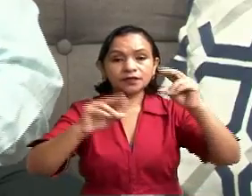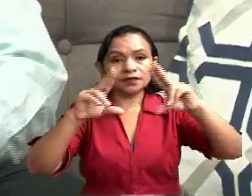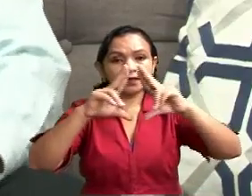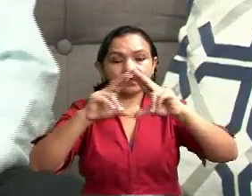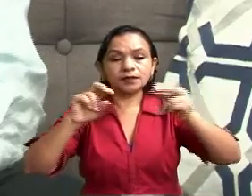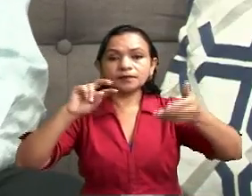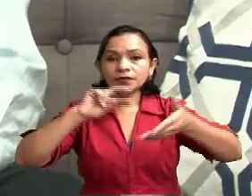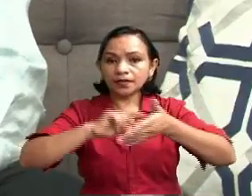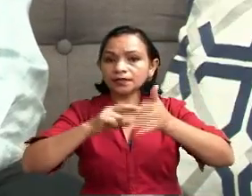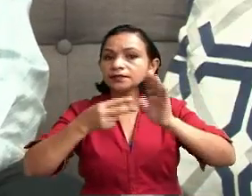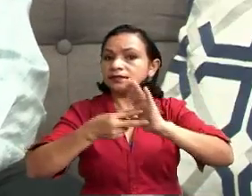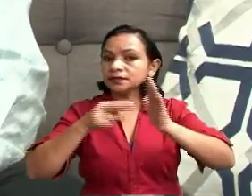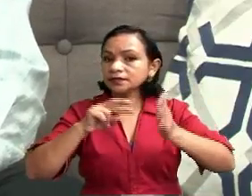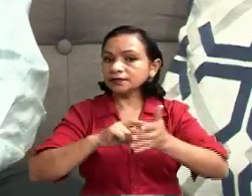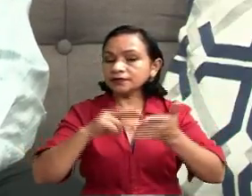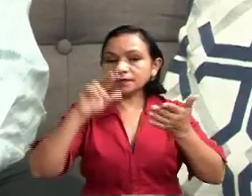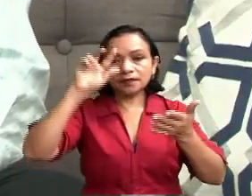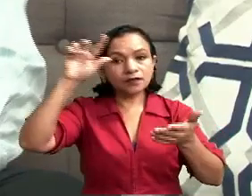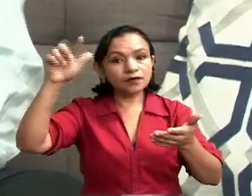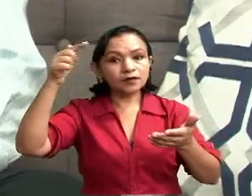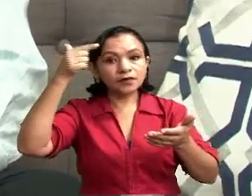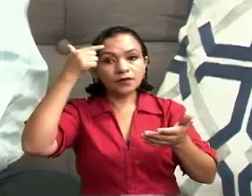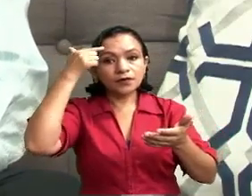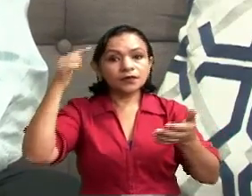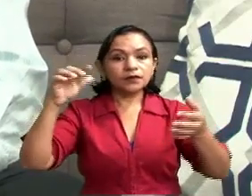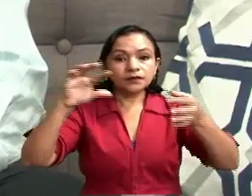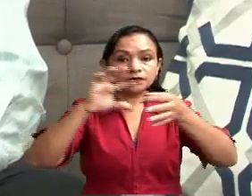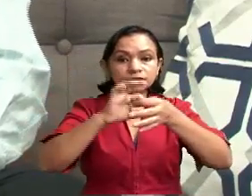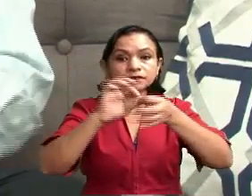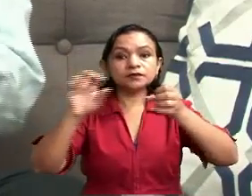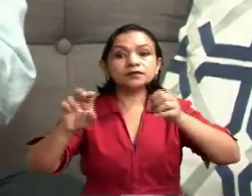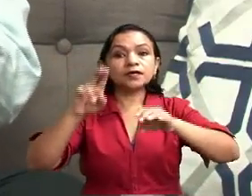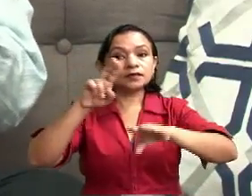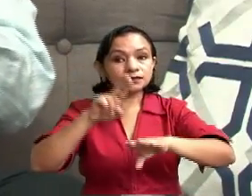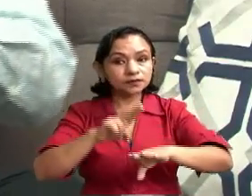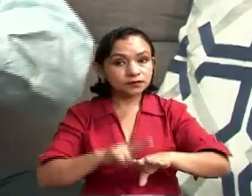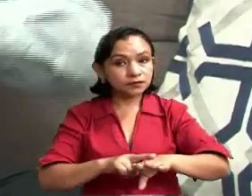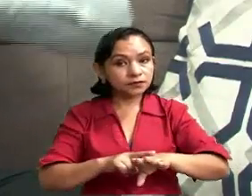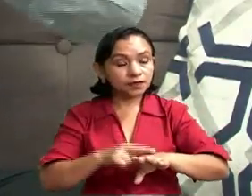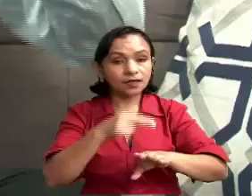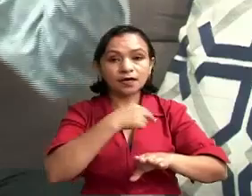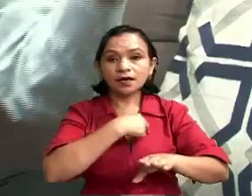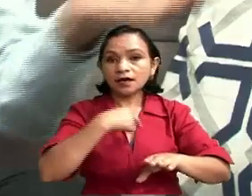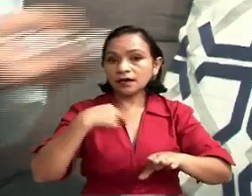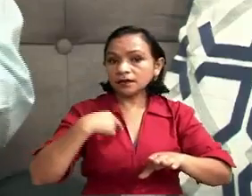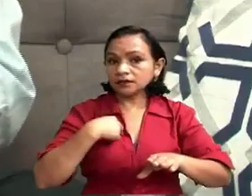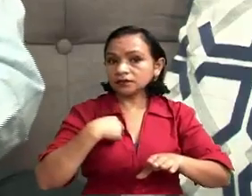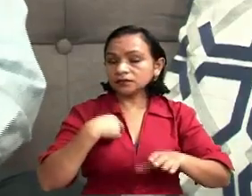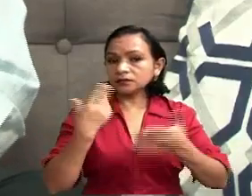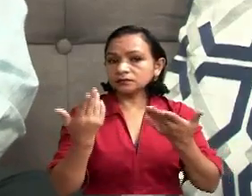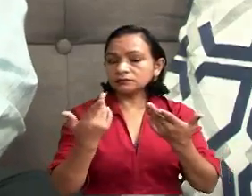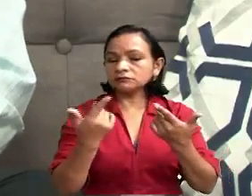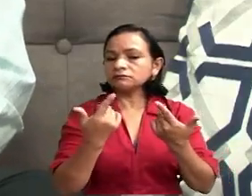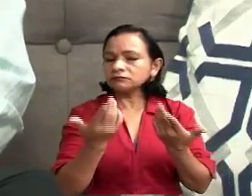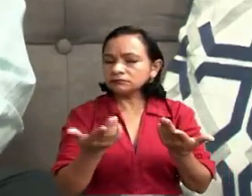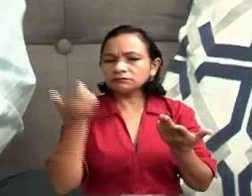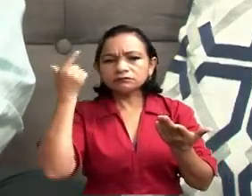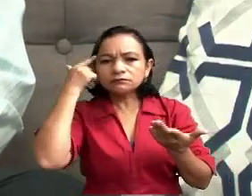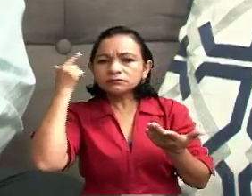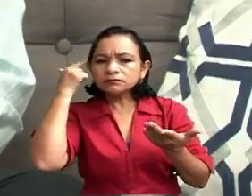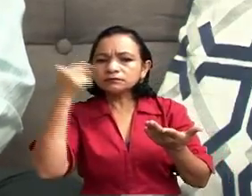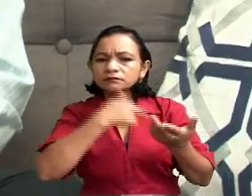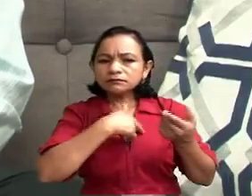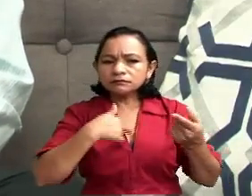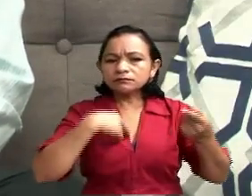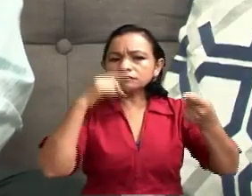esa razón que el Gobierno de Reconciliación y Unidad Nacional ha venido adoptando un conjunto de